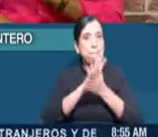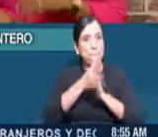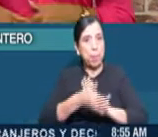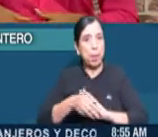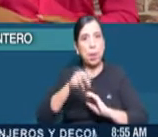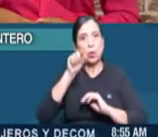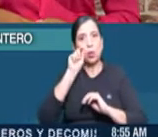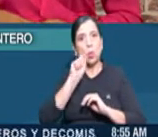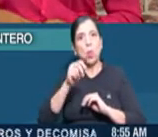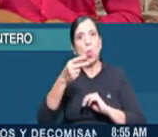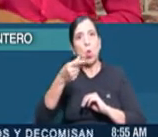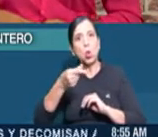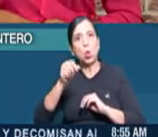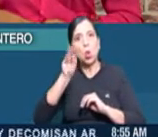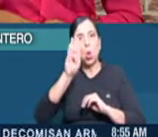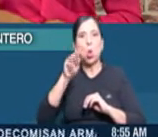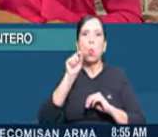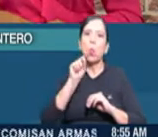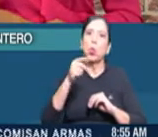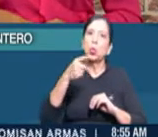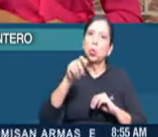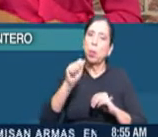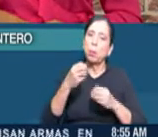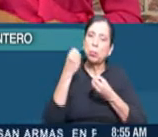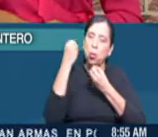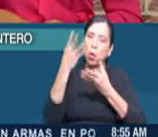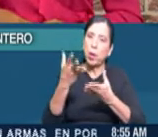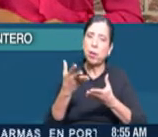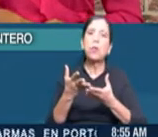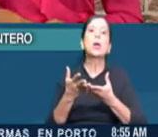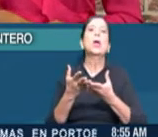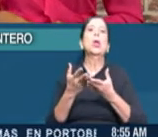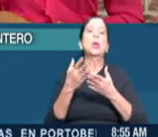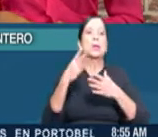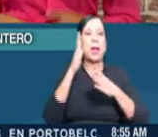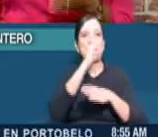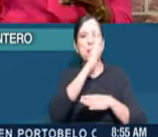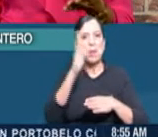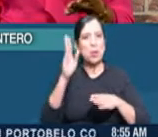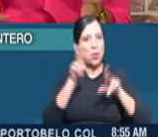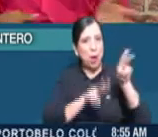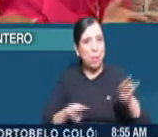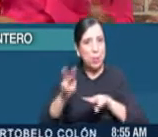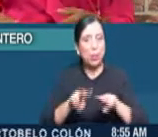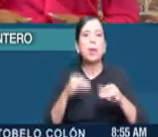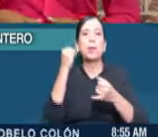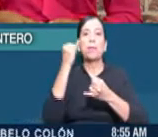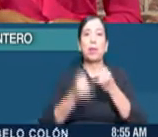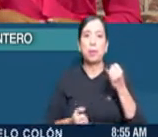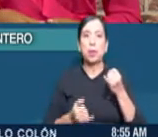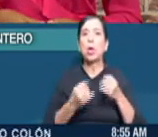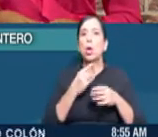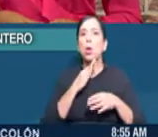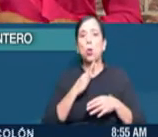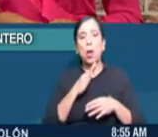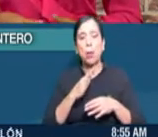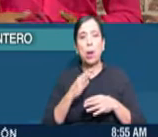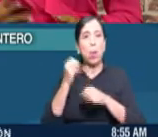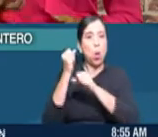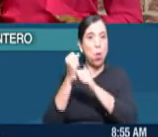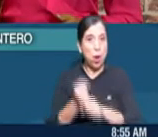mides.gob.pa y allí van a tener toda la información sobre esta interesante biblioteca virtual. Y para finalizar, entonces, lo que comentábamos con la